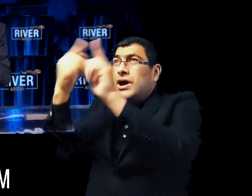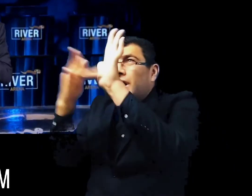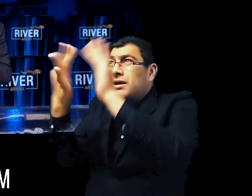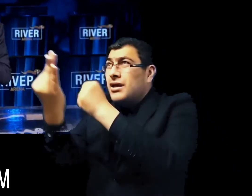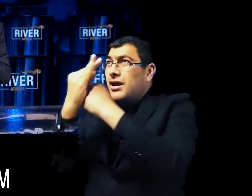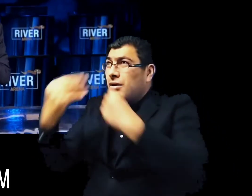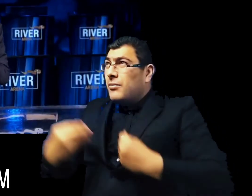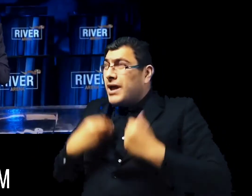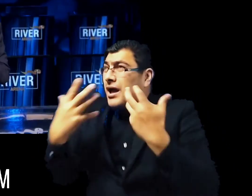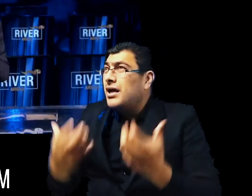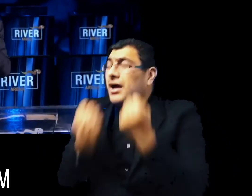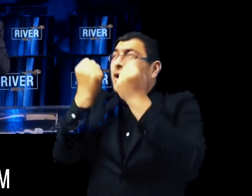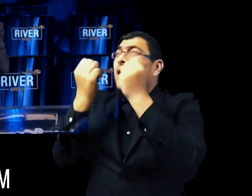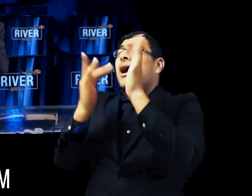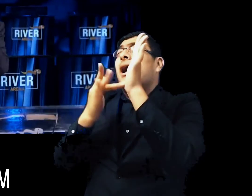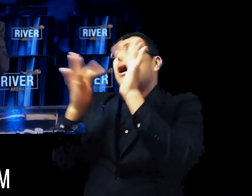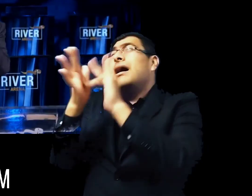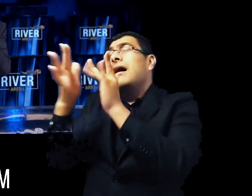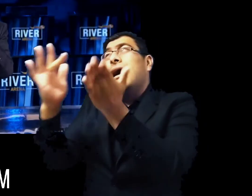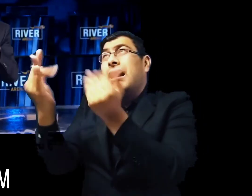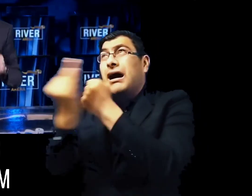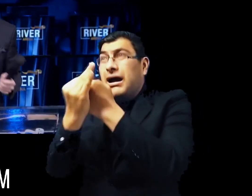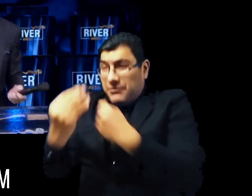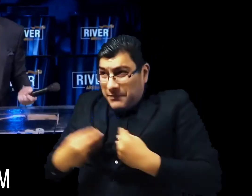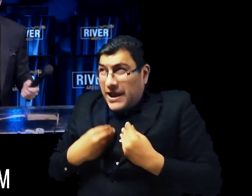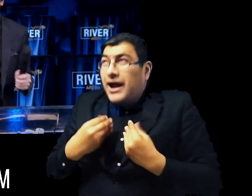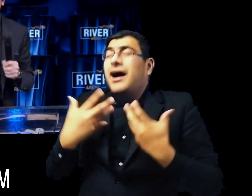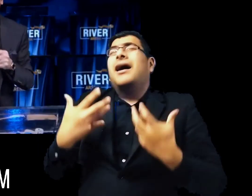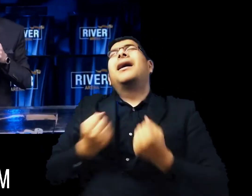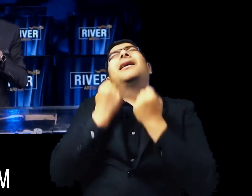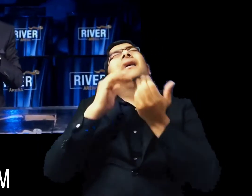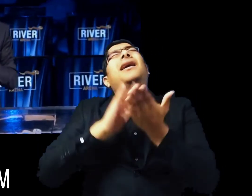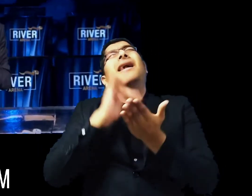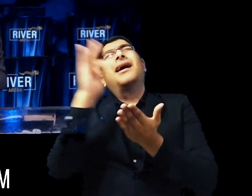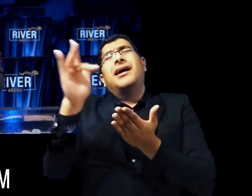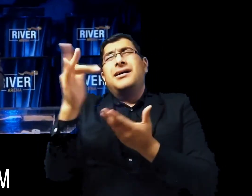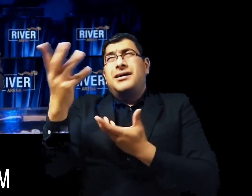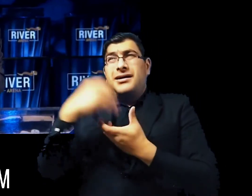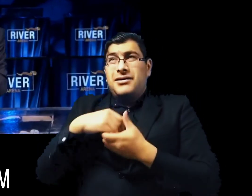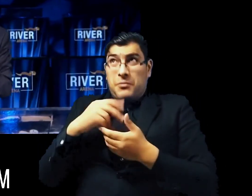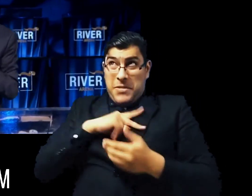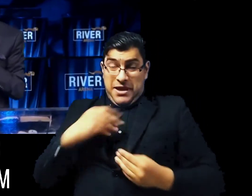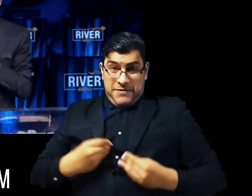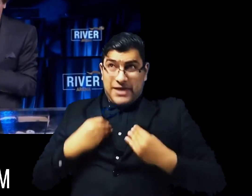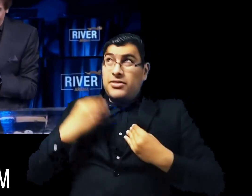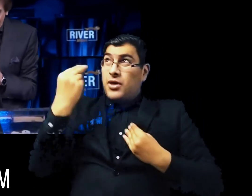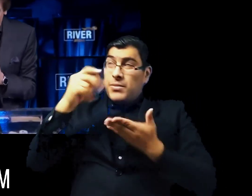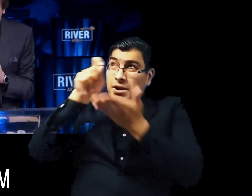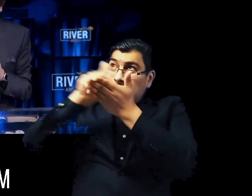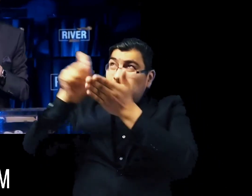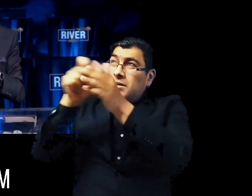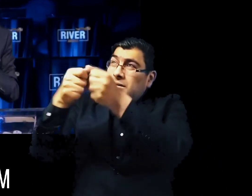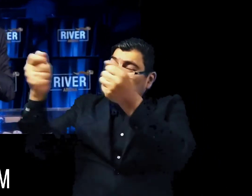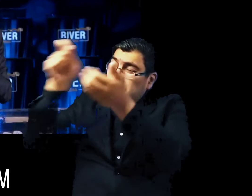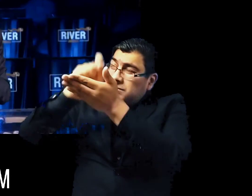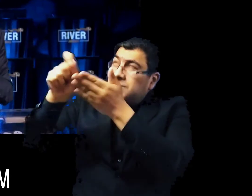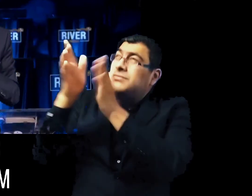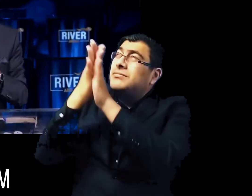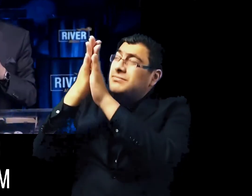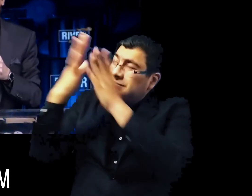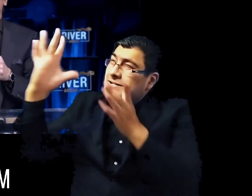cruz del Calvario. Anota mi nombre en el libro de la vida. Gracias,